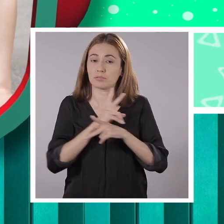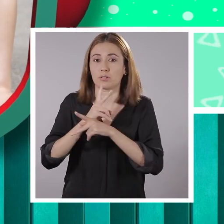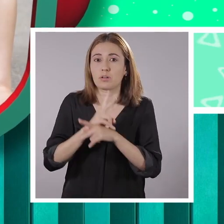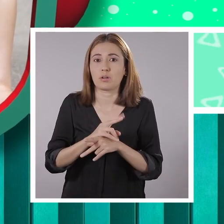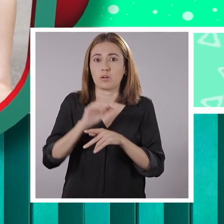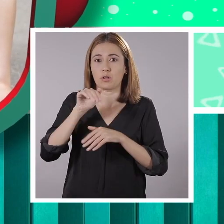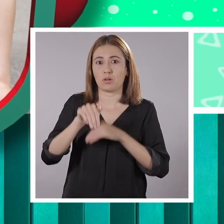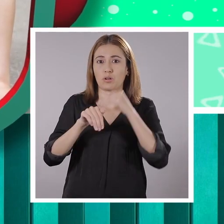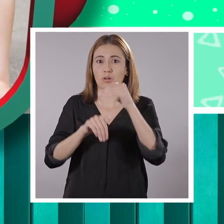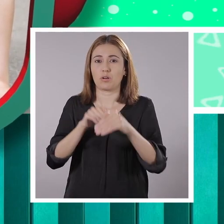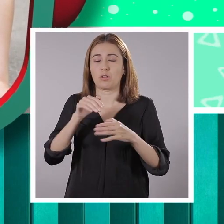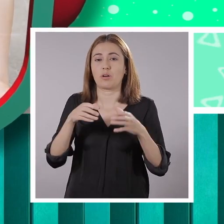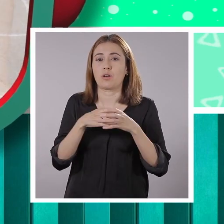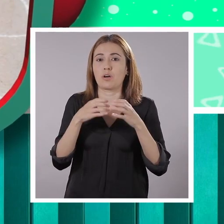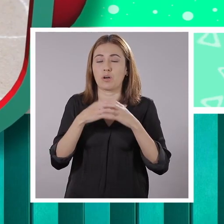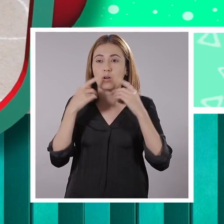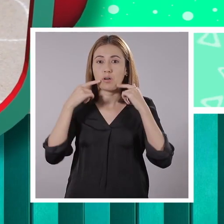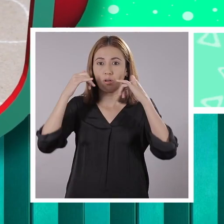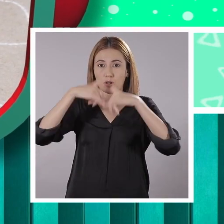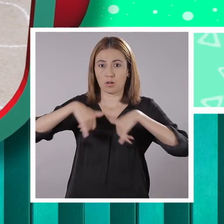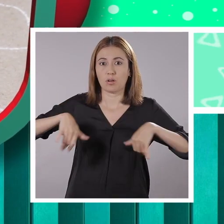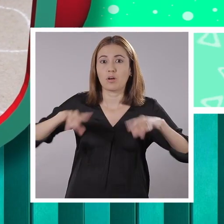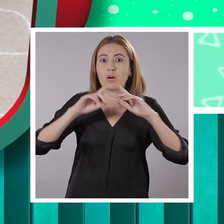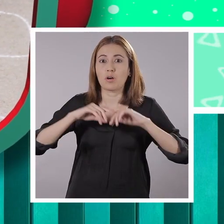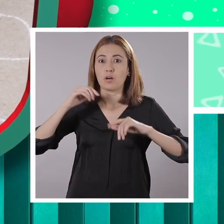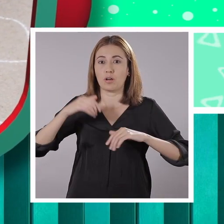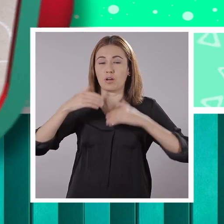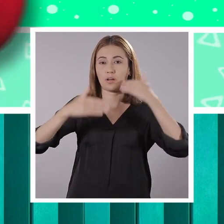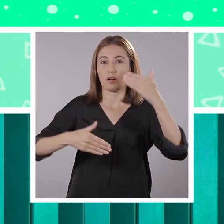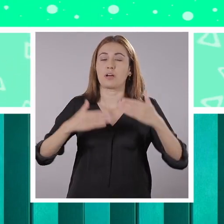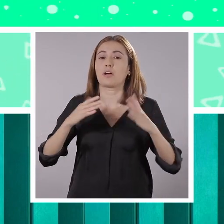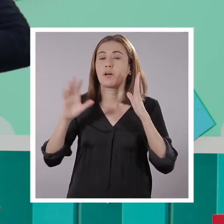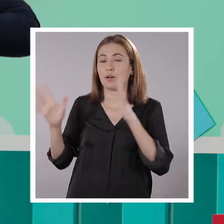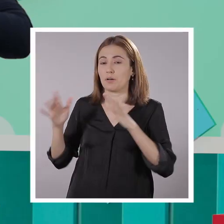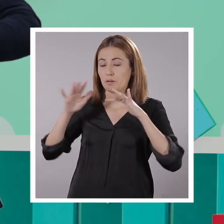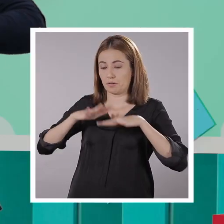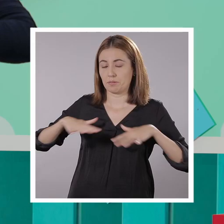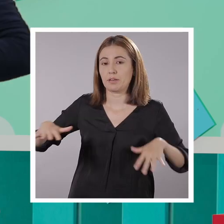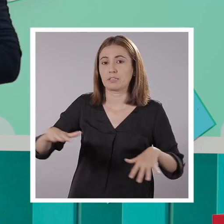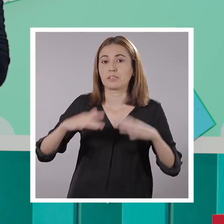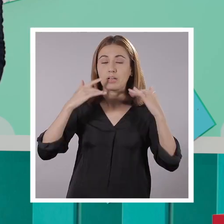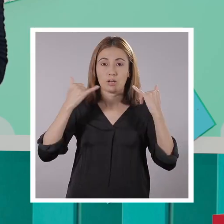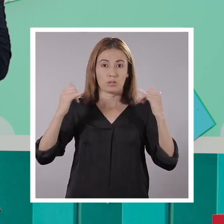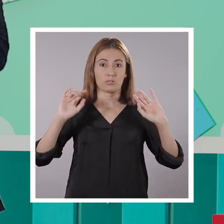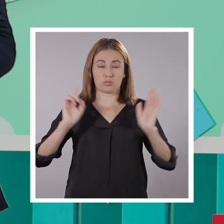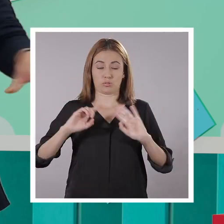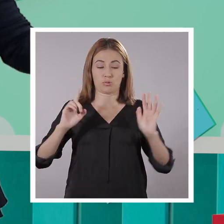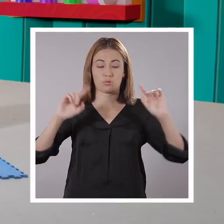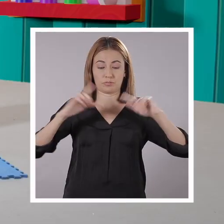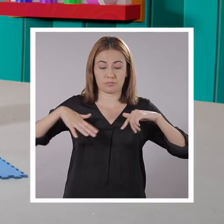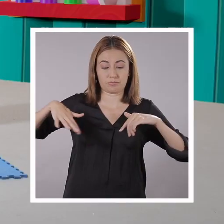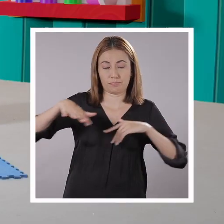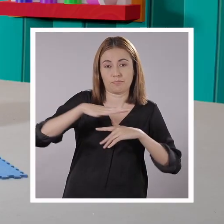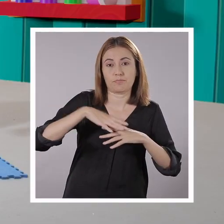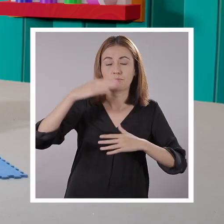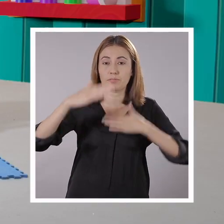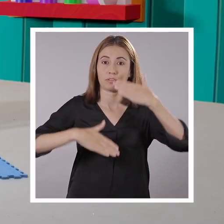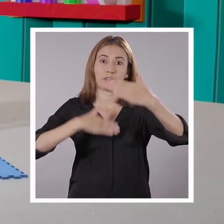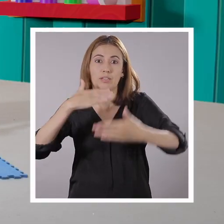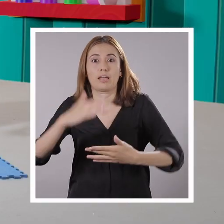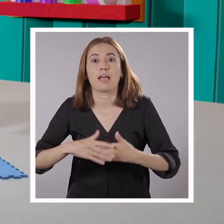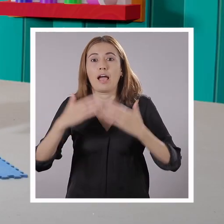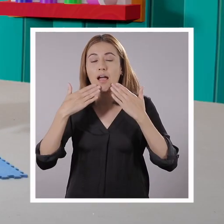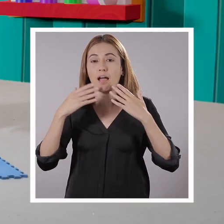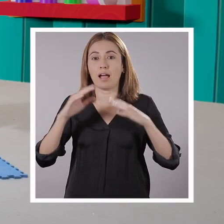suelo. Hay que procurar no pisar las rayas. La rayuela que tú conoces es la que se juega con fichas. Pero mira, esta no es